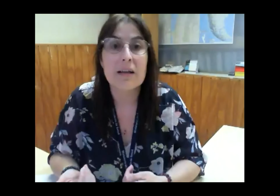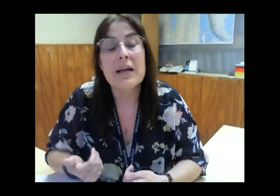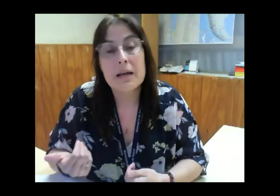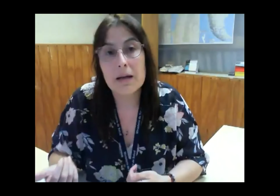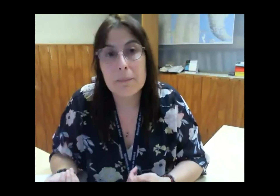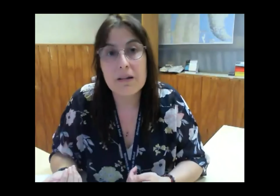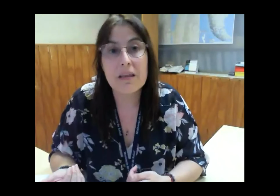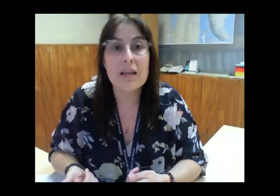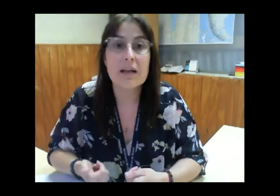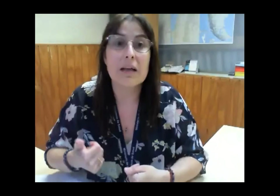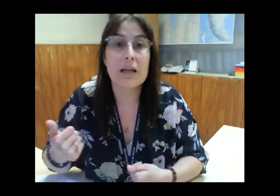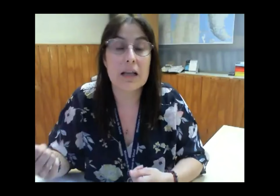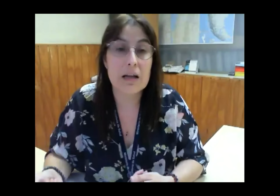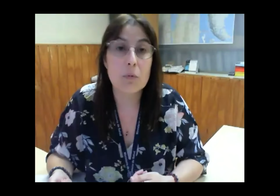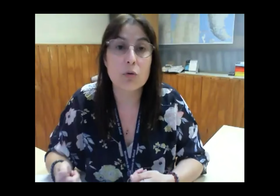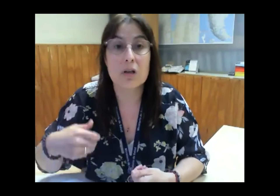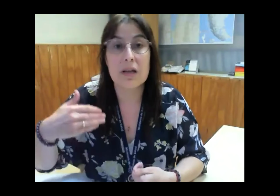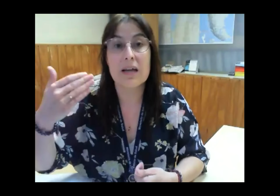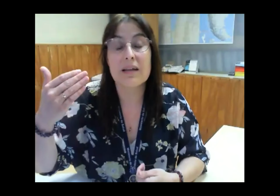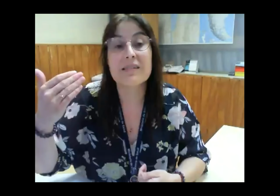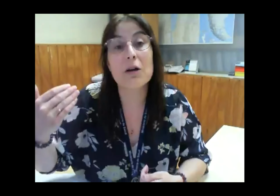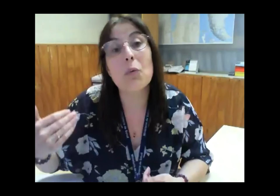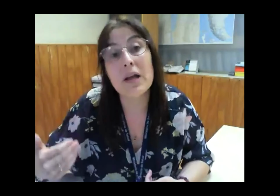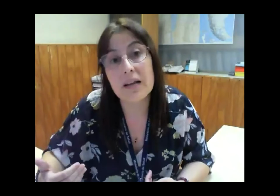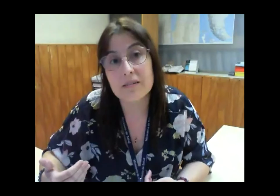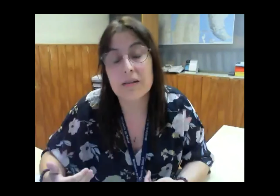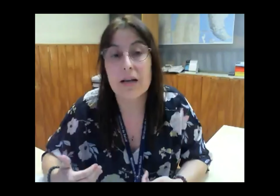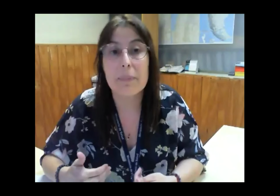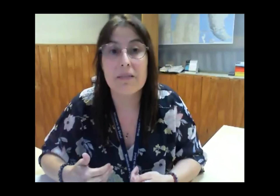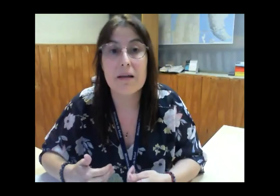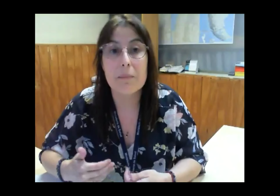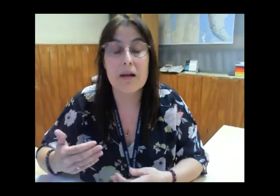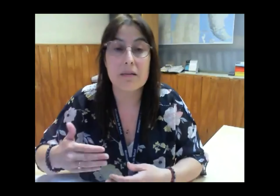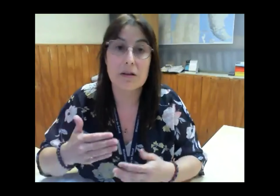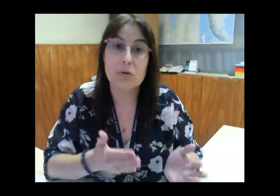vidas perdidas, tenemos secuelas de